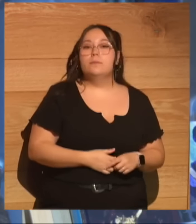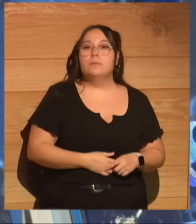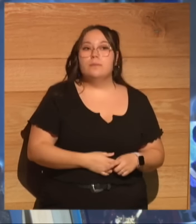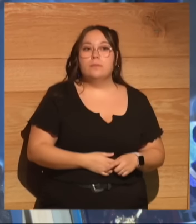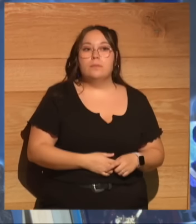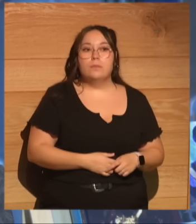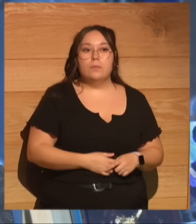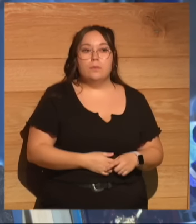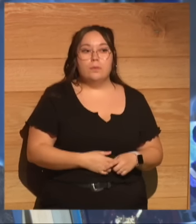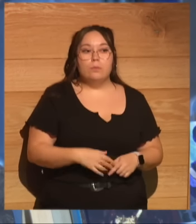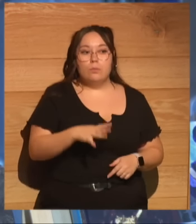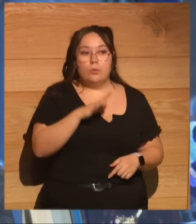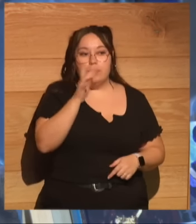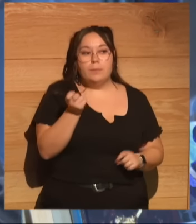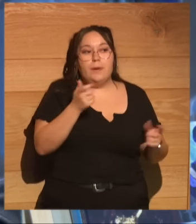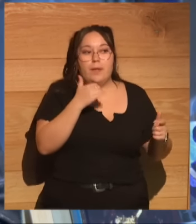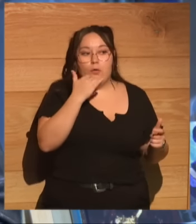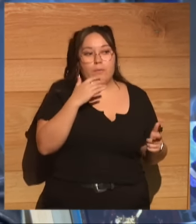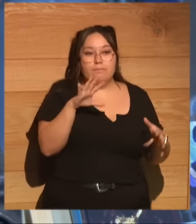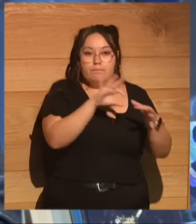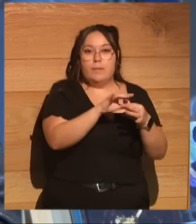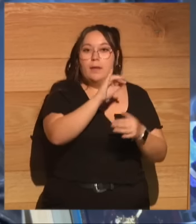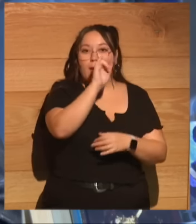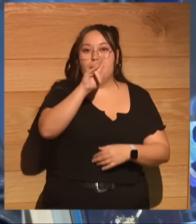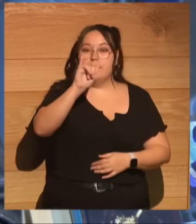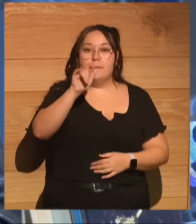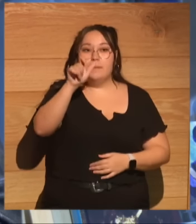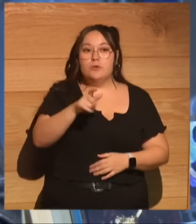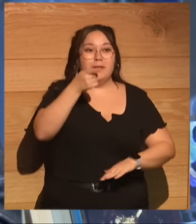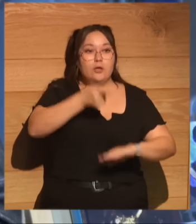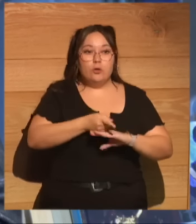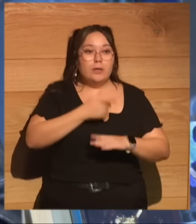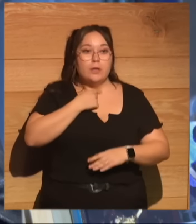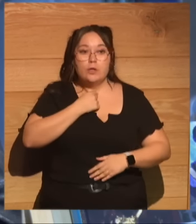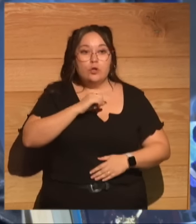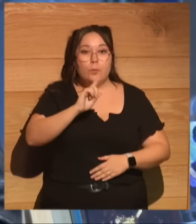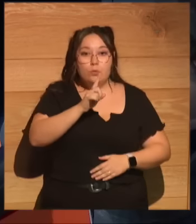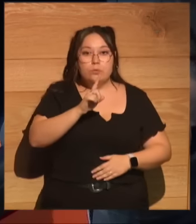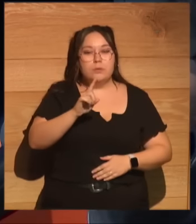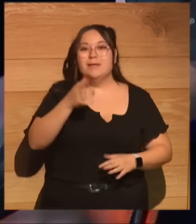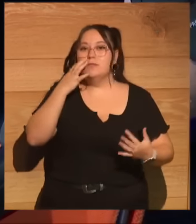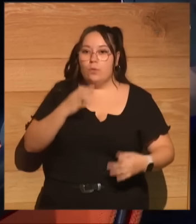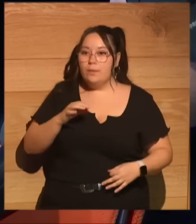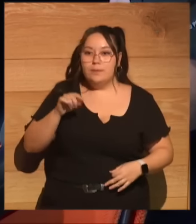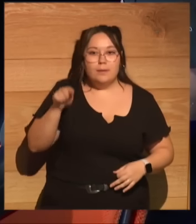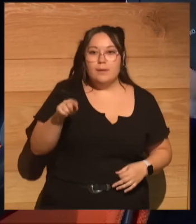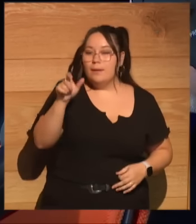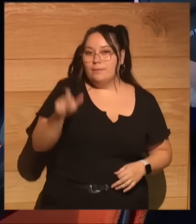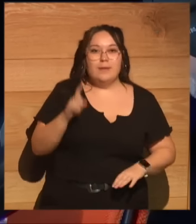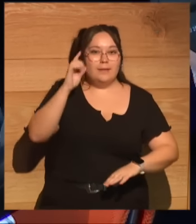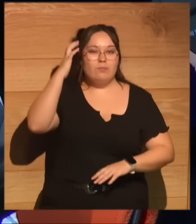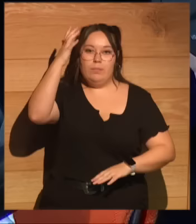pasa algo muy parecido a lo de Javi, que es que de los directores que no me gustan, seguramente el que más me gusta es Tim Burton. ¡Oh, eso está